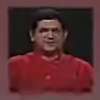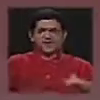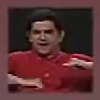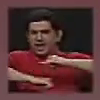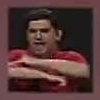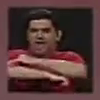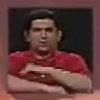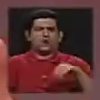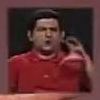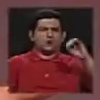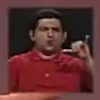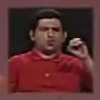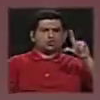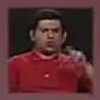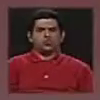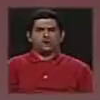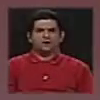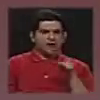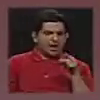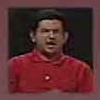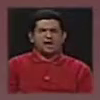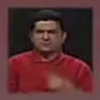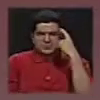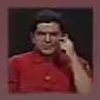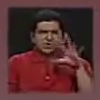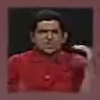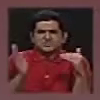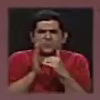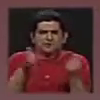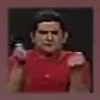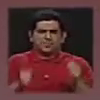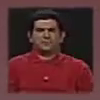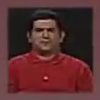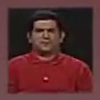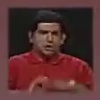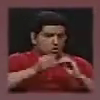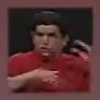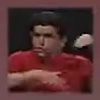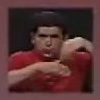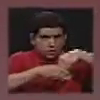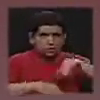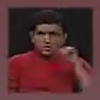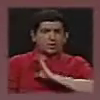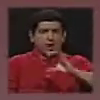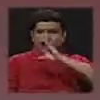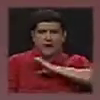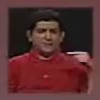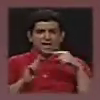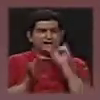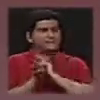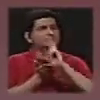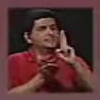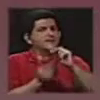Coyol, que es supuestamente para unos 50,000, y luego los cálculos de hecho no incluyen esa misma calidad de pavimentos hasta San